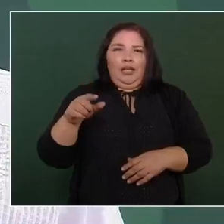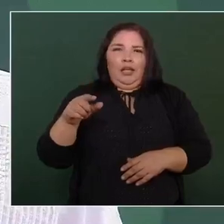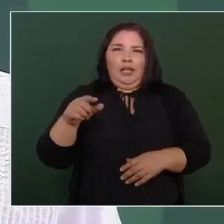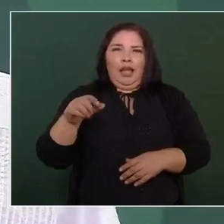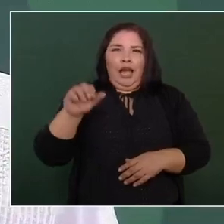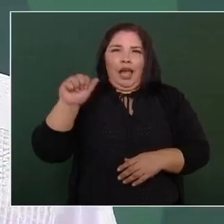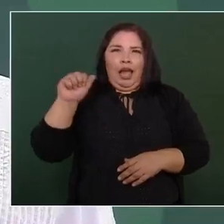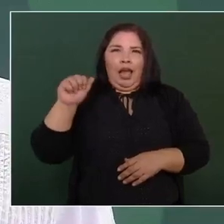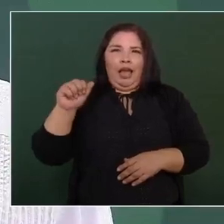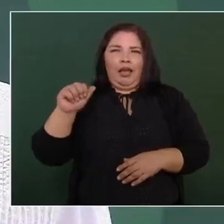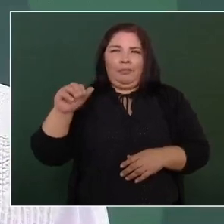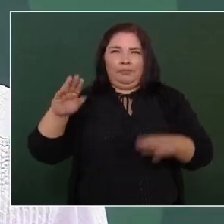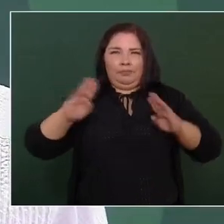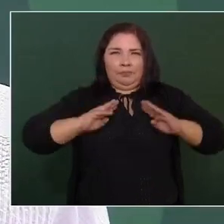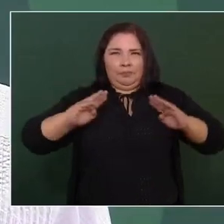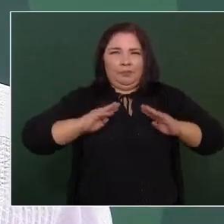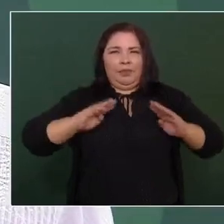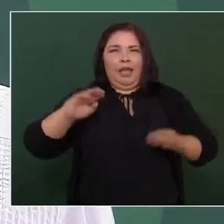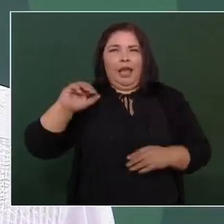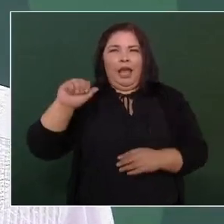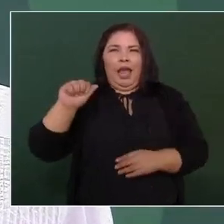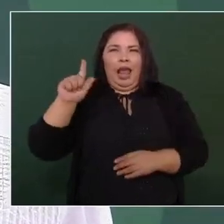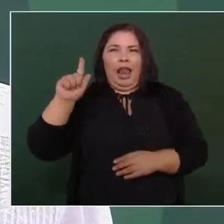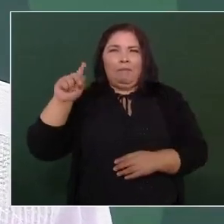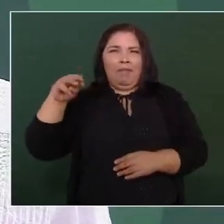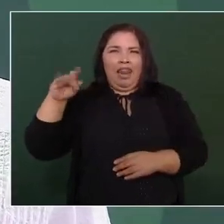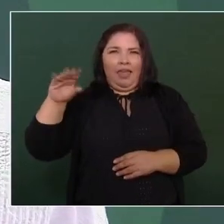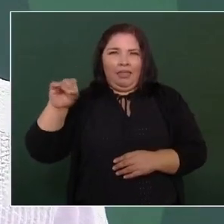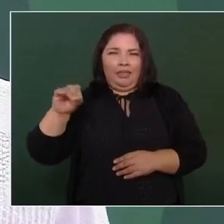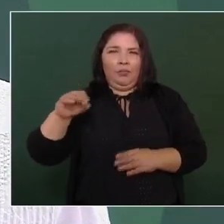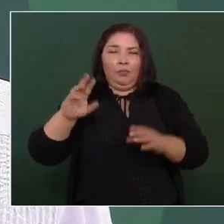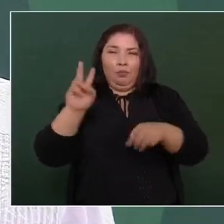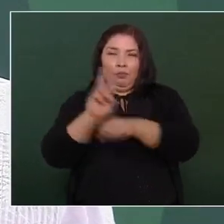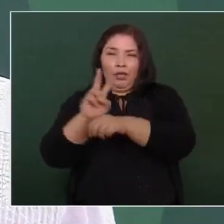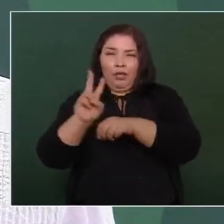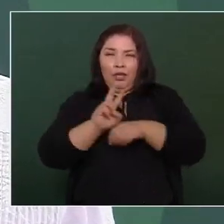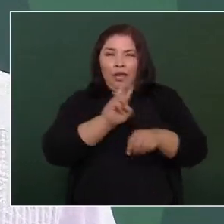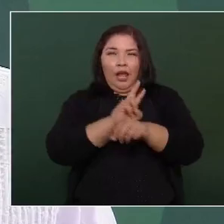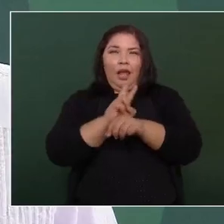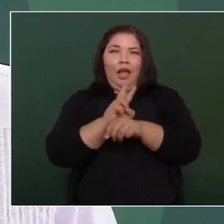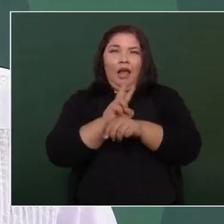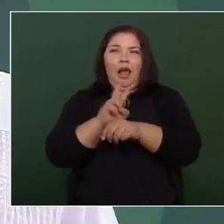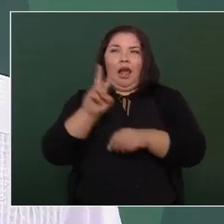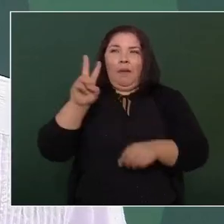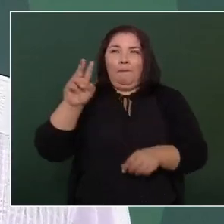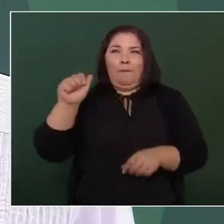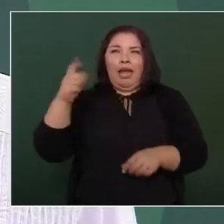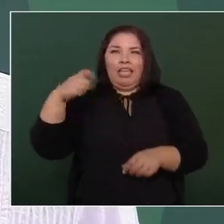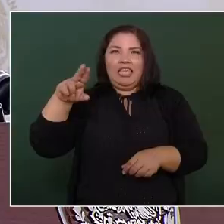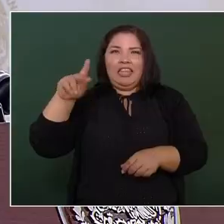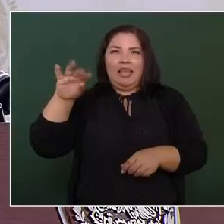como hemos cuidado a la vaquita marina, no hay sanciones,